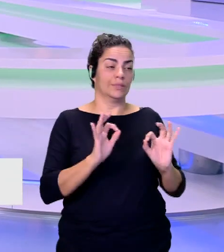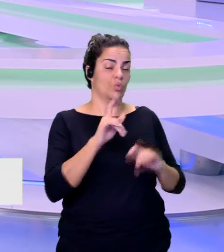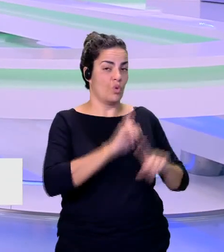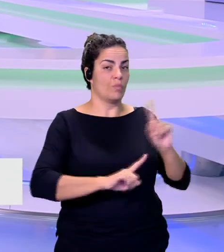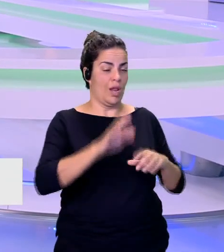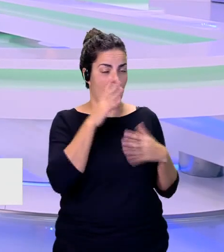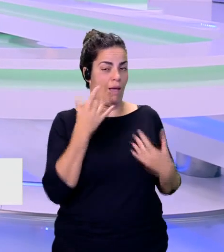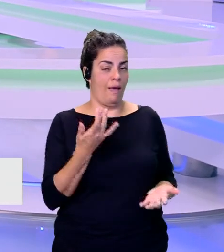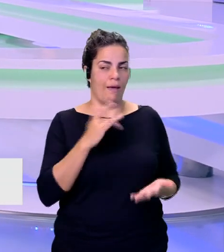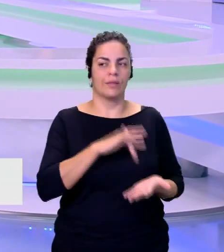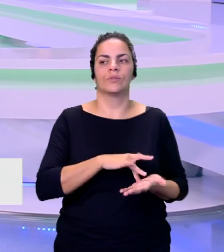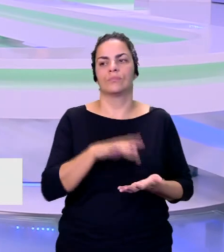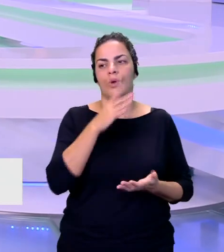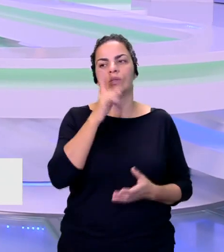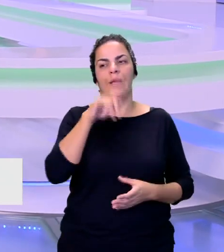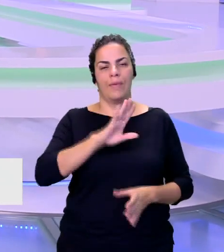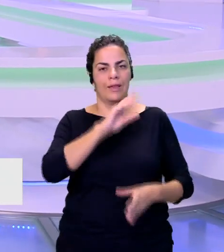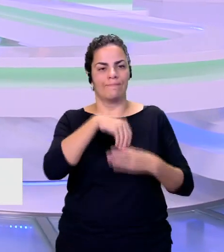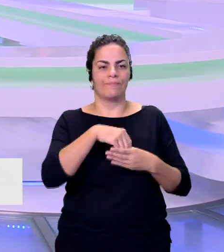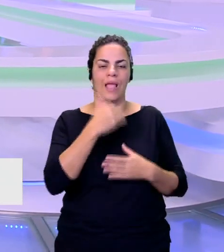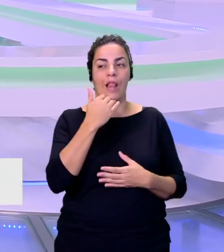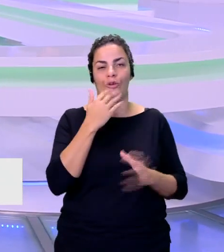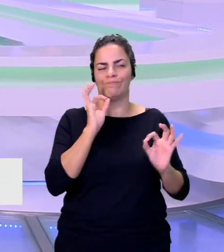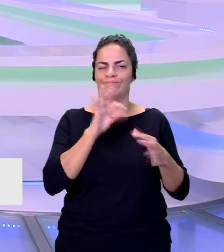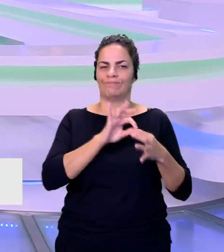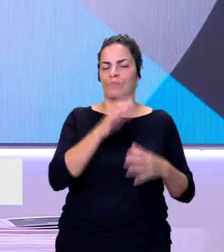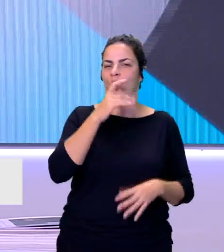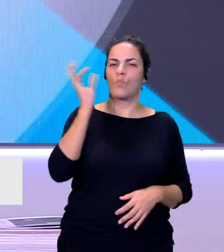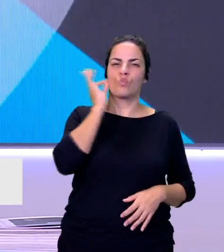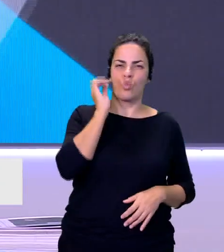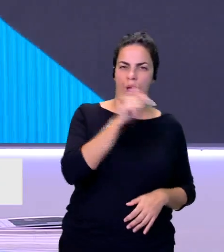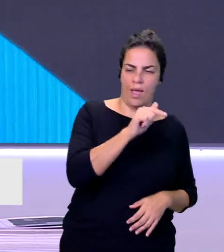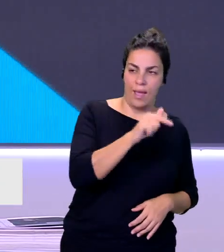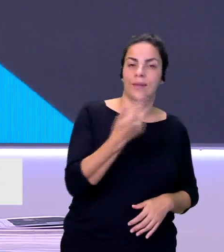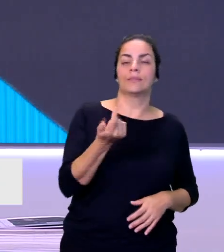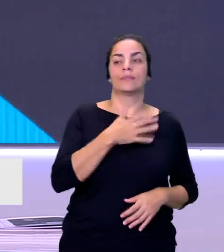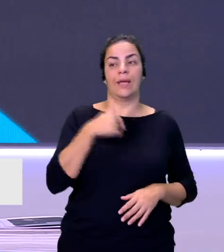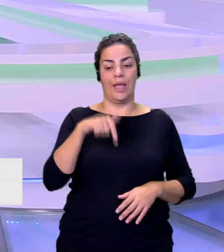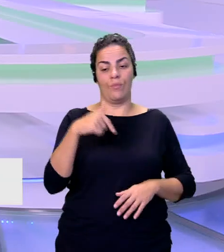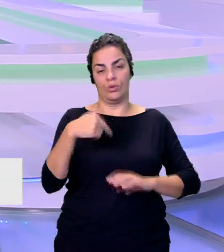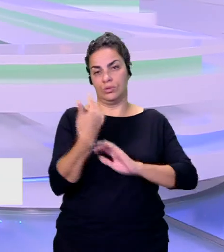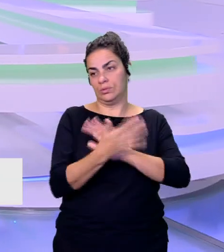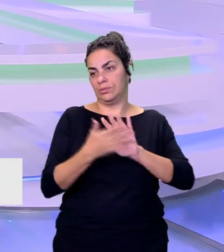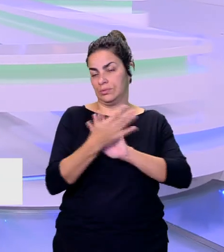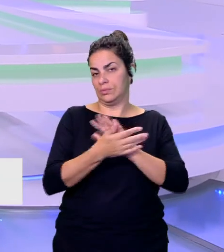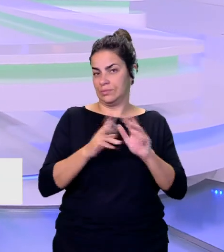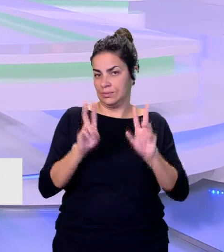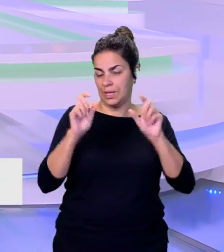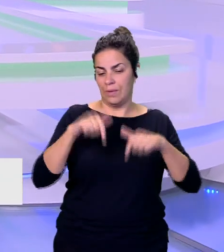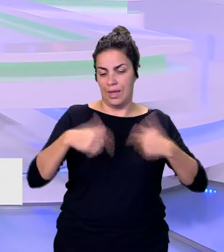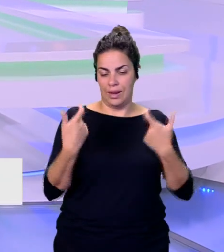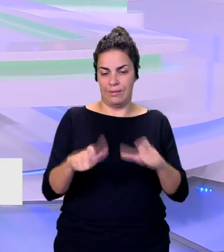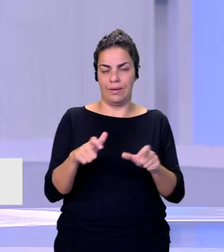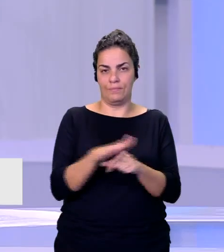mismo, que tiene un componente de género también, a que queríamos acercarnos en este espacio de igualdad esta